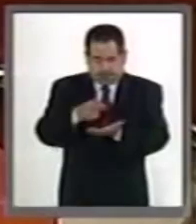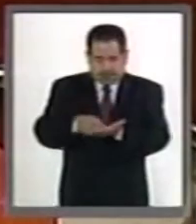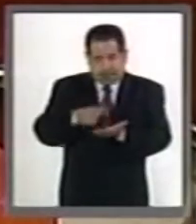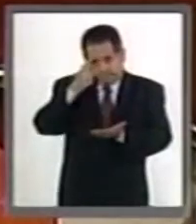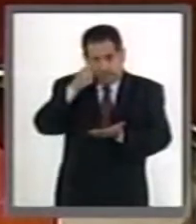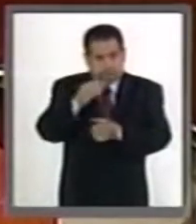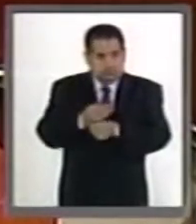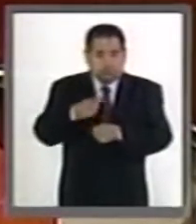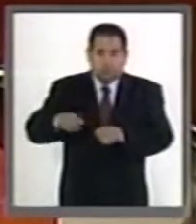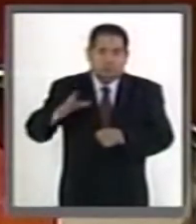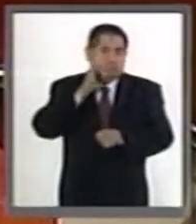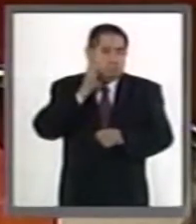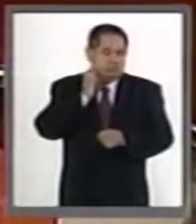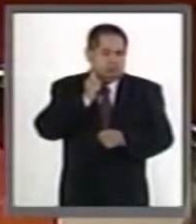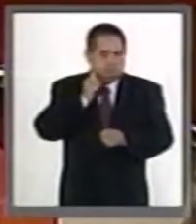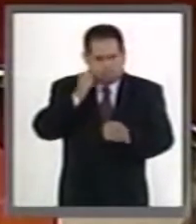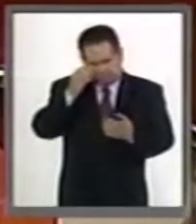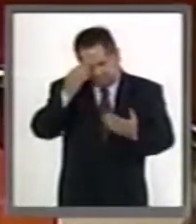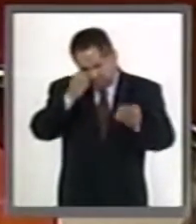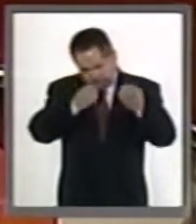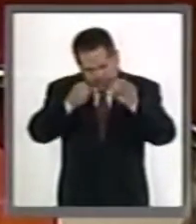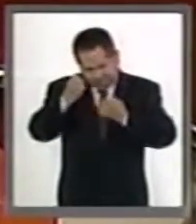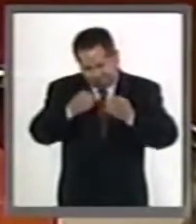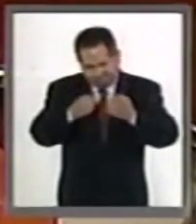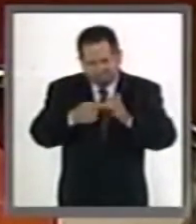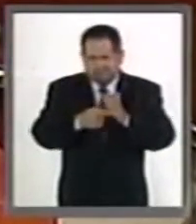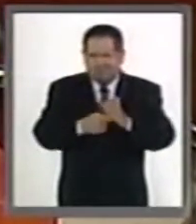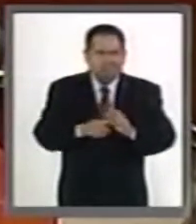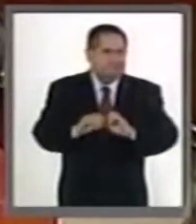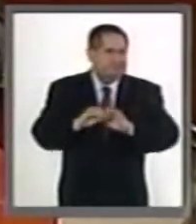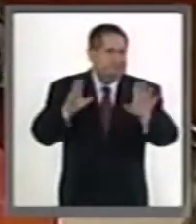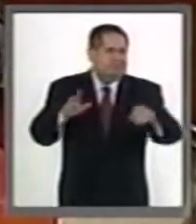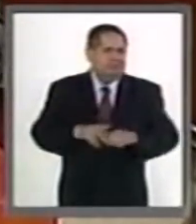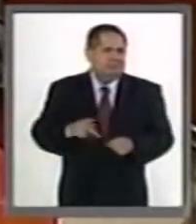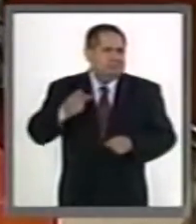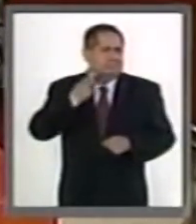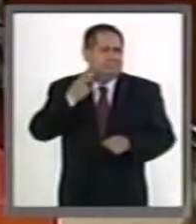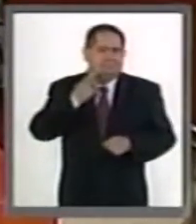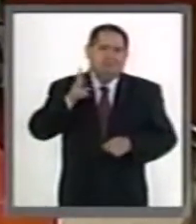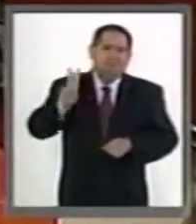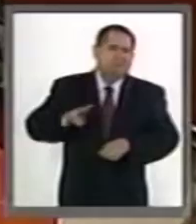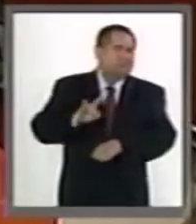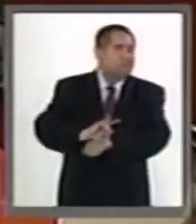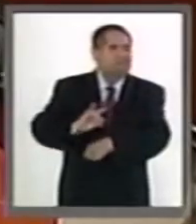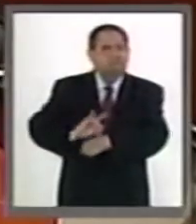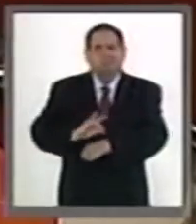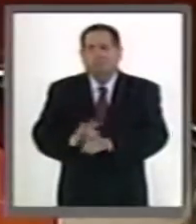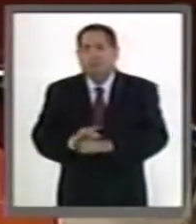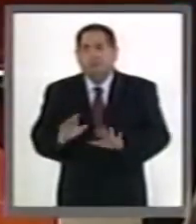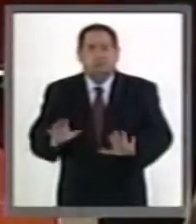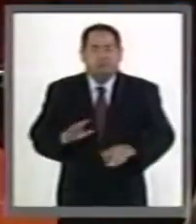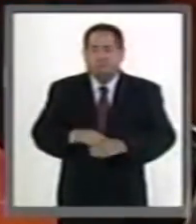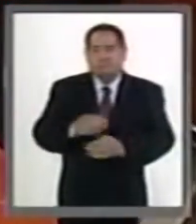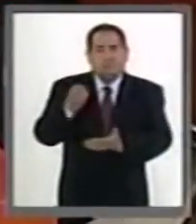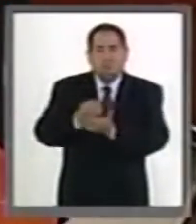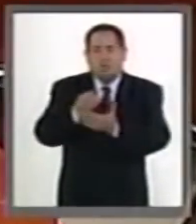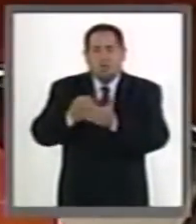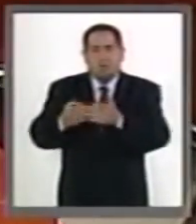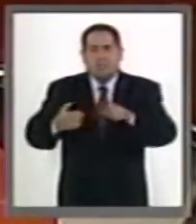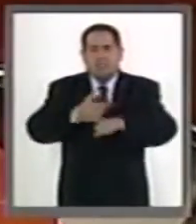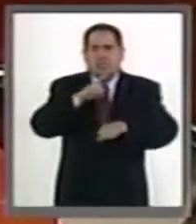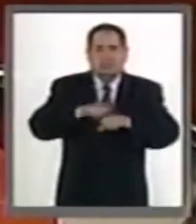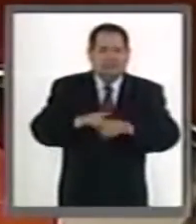de esta Cámara de Senadores ejemplifica una verdadera política de simulación, una economía nacional fijada